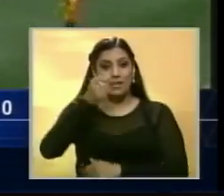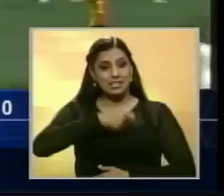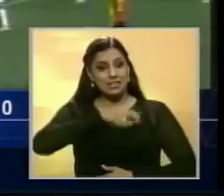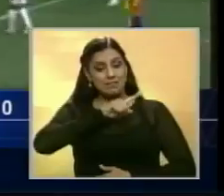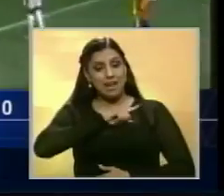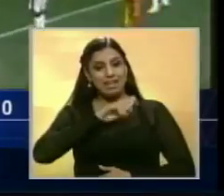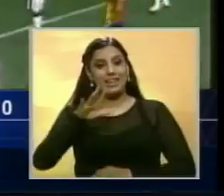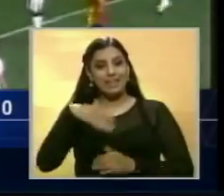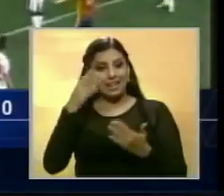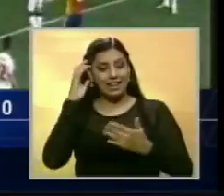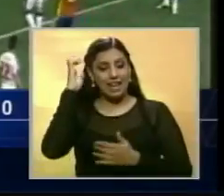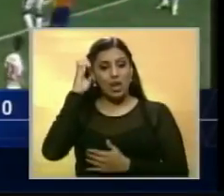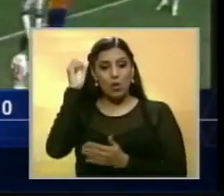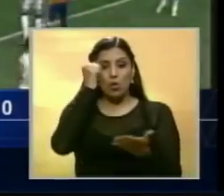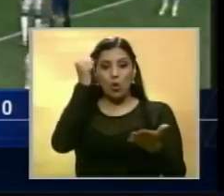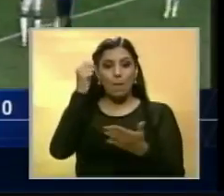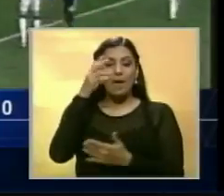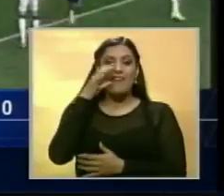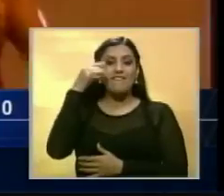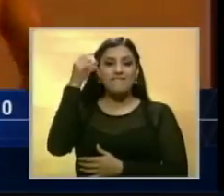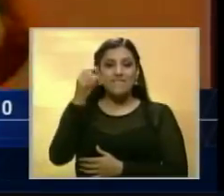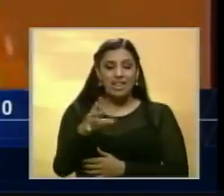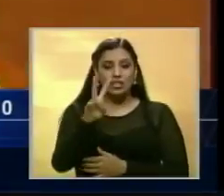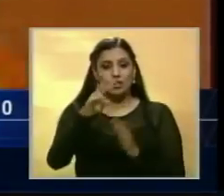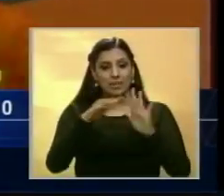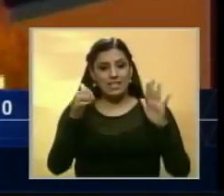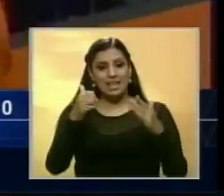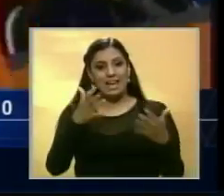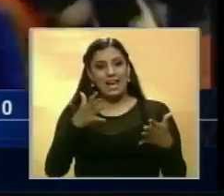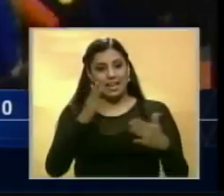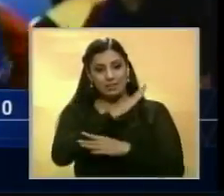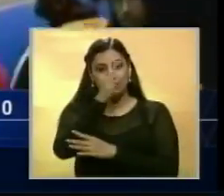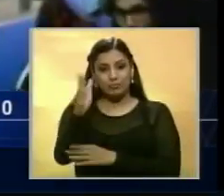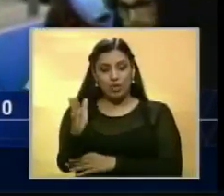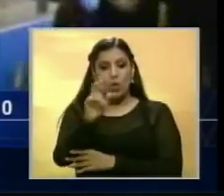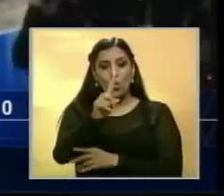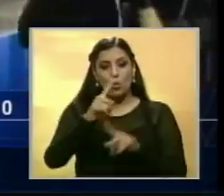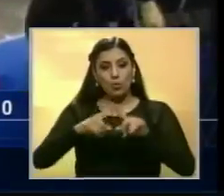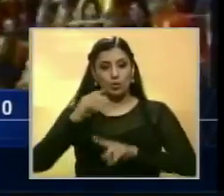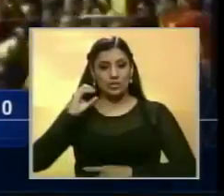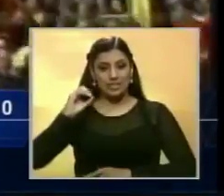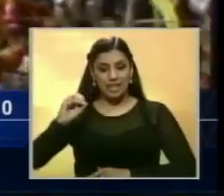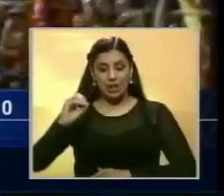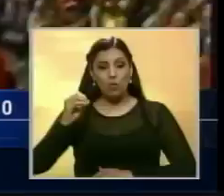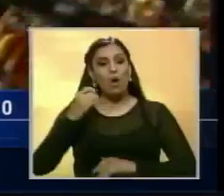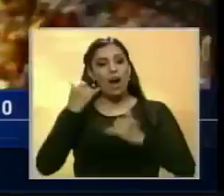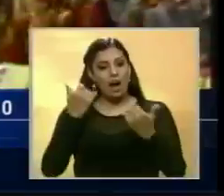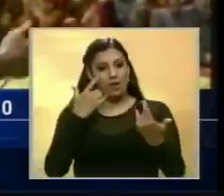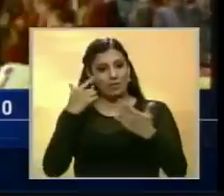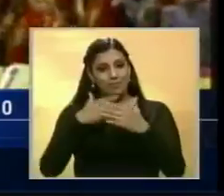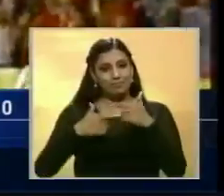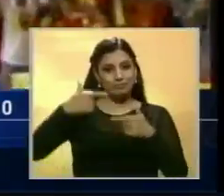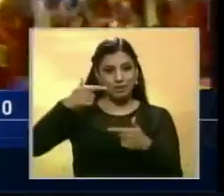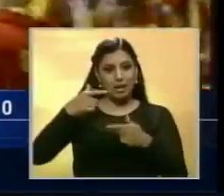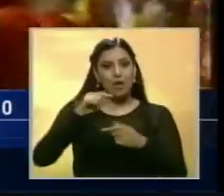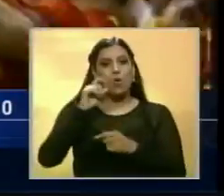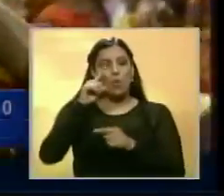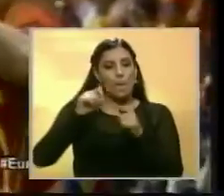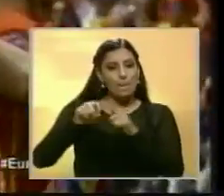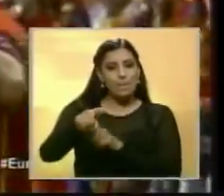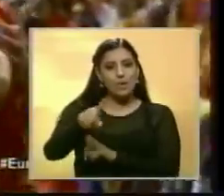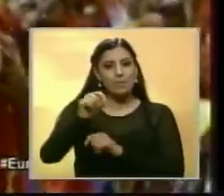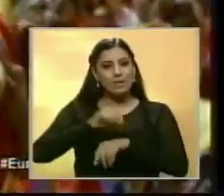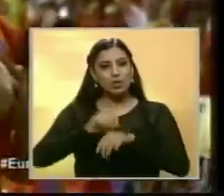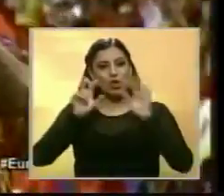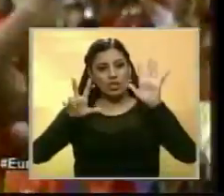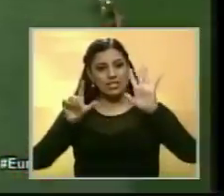se estrenó en la Eurocopa Francia 2016 con una sufrida victoria al vencer a República Checa un gol por 0. Piqué rompió la resistencia checa con un gol de cabeza al